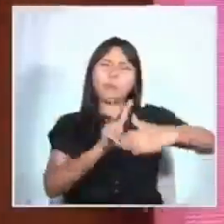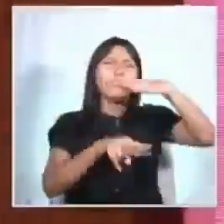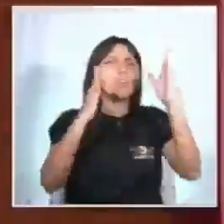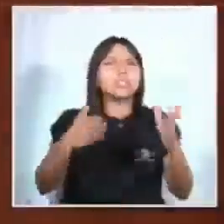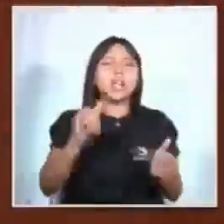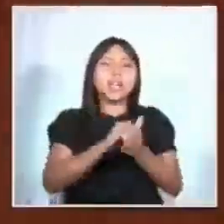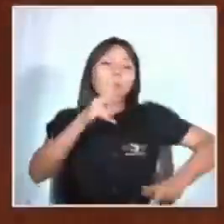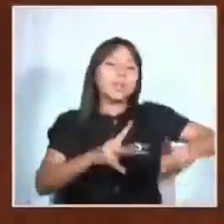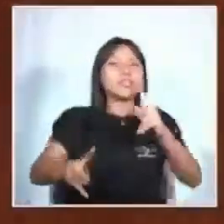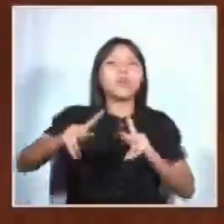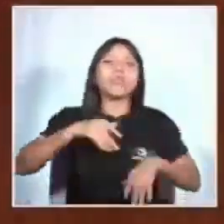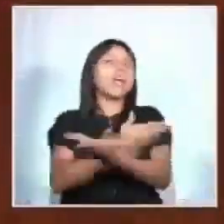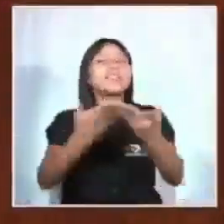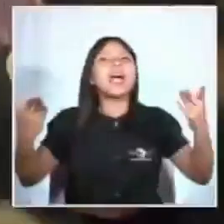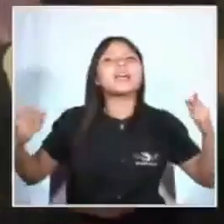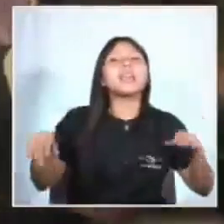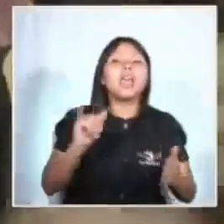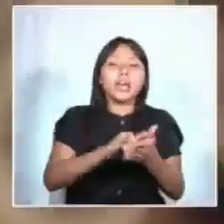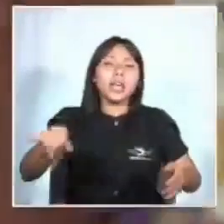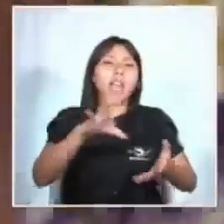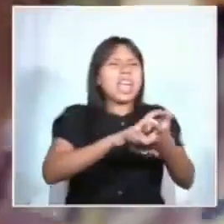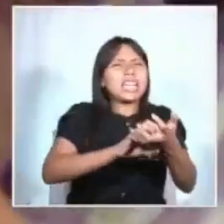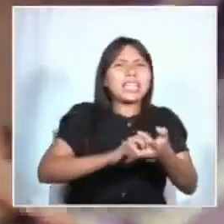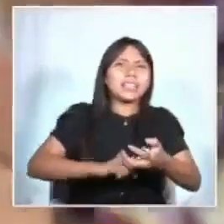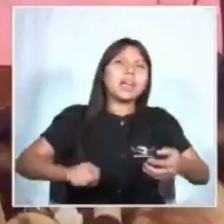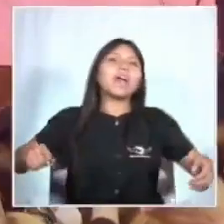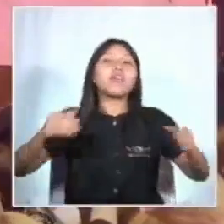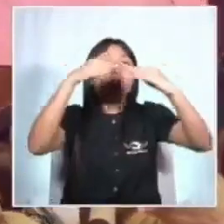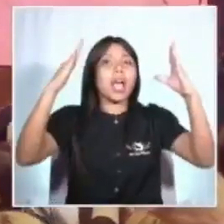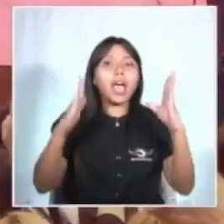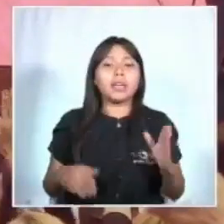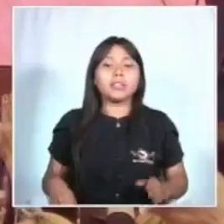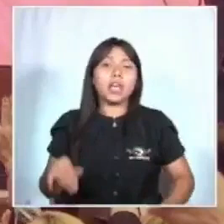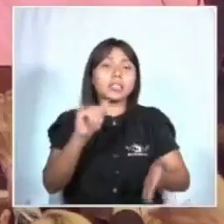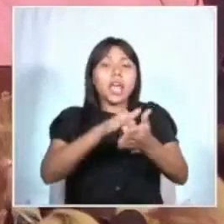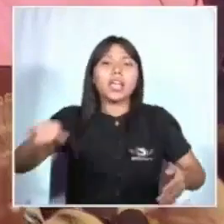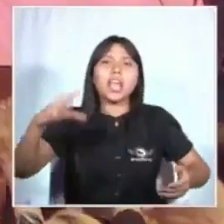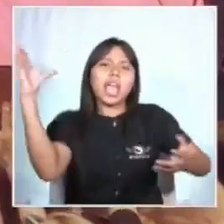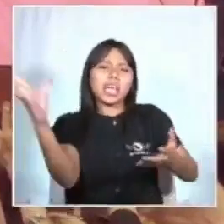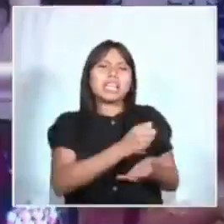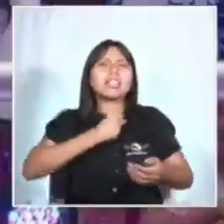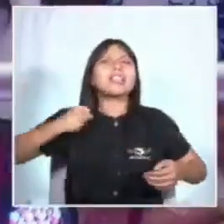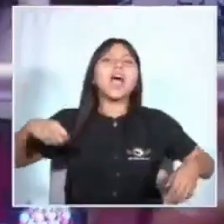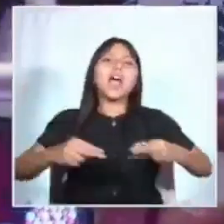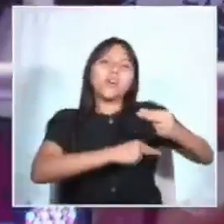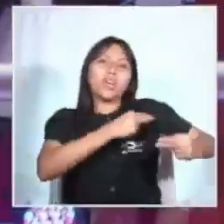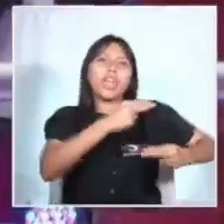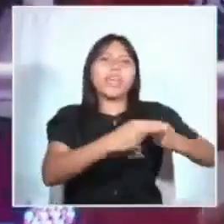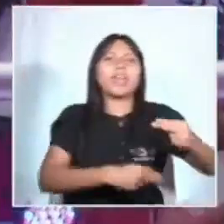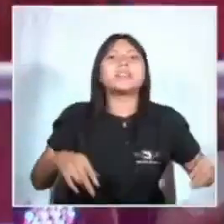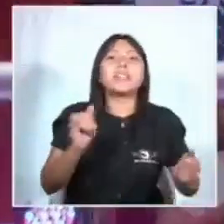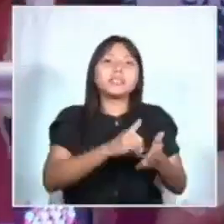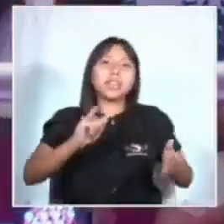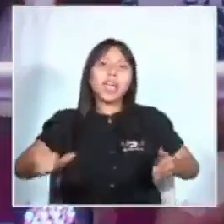acá que le quitaron propiedades, gente acá que le robaron herencias, gente acá que le